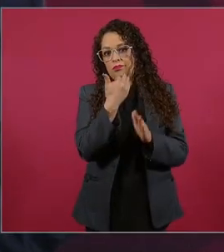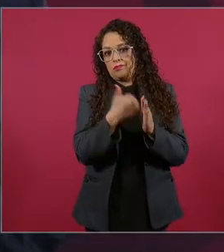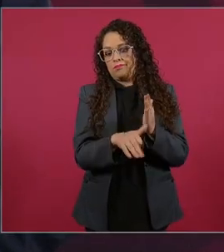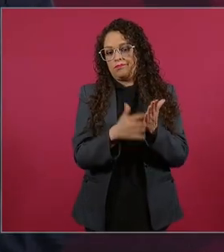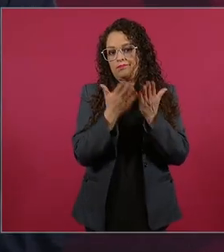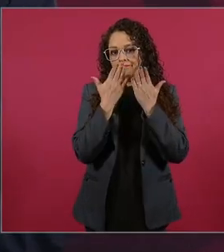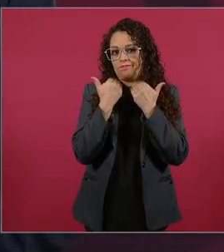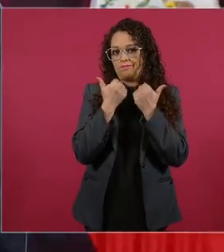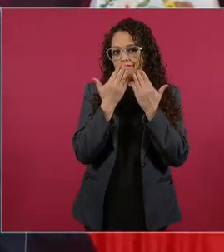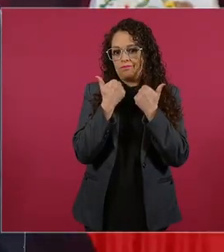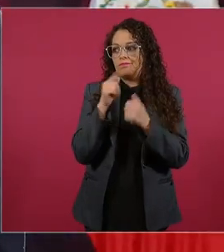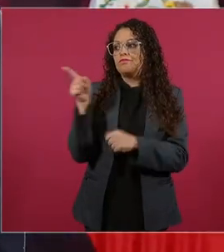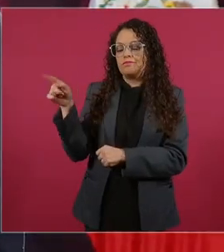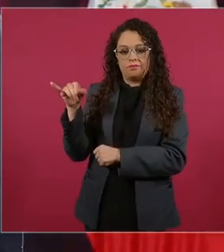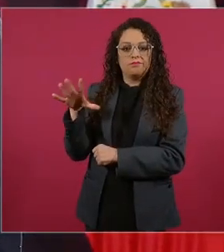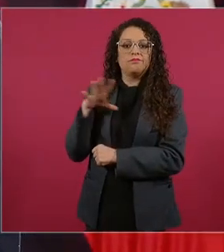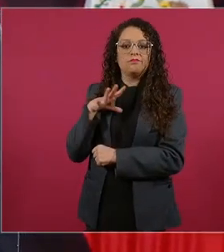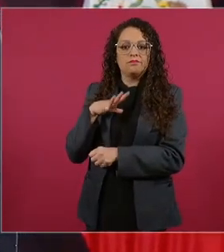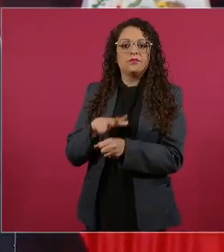el humanismo,